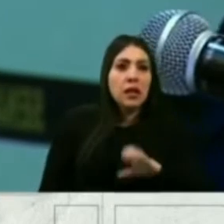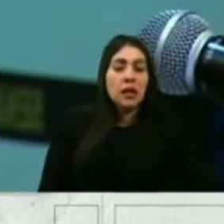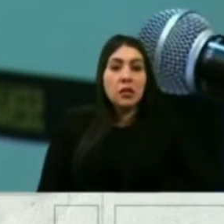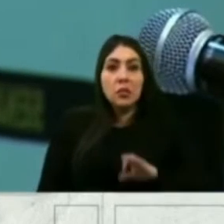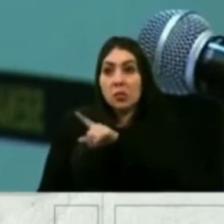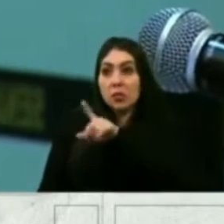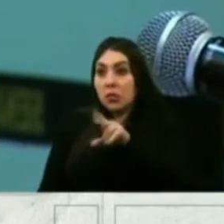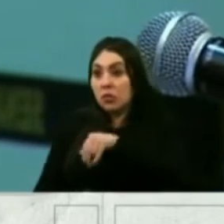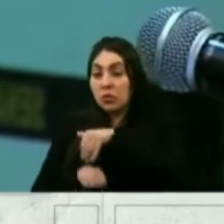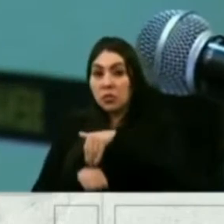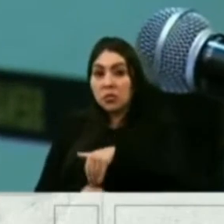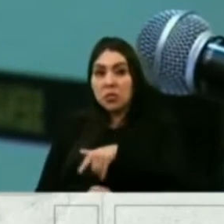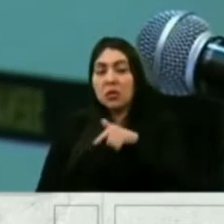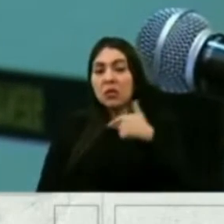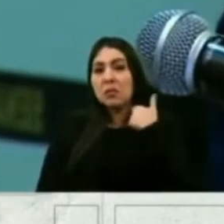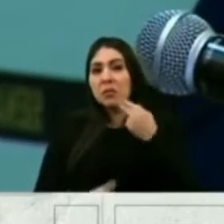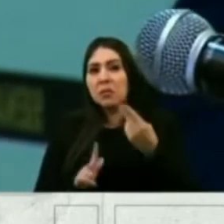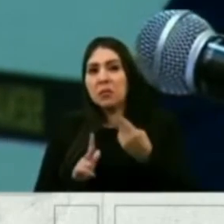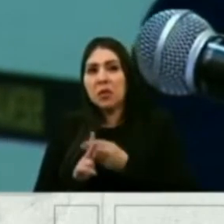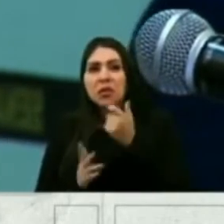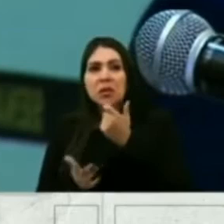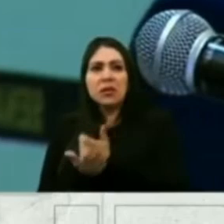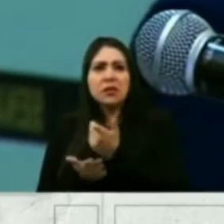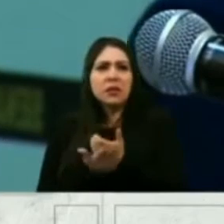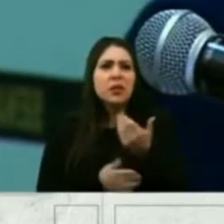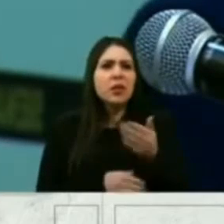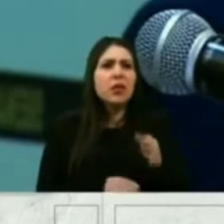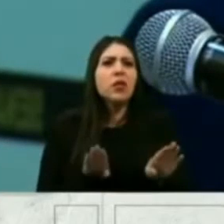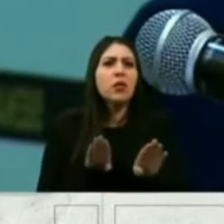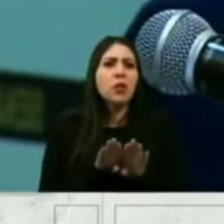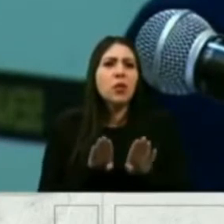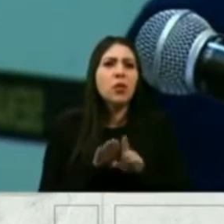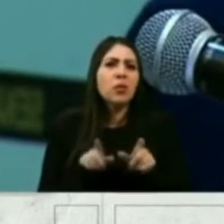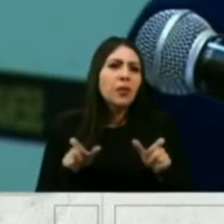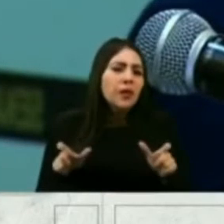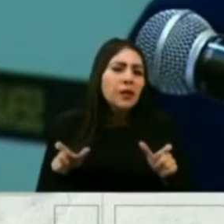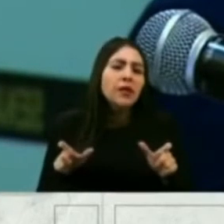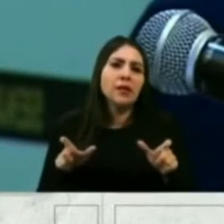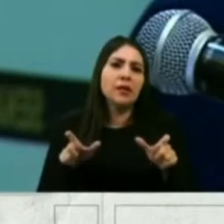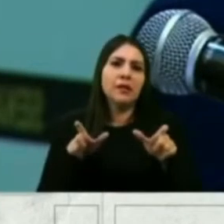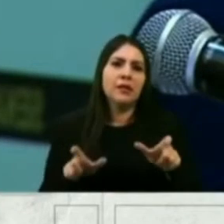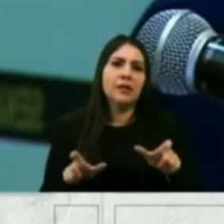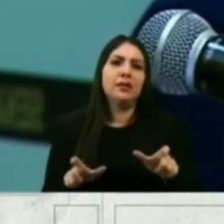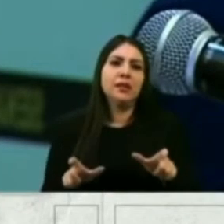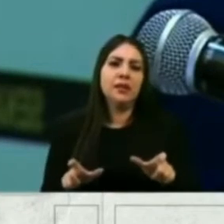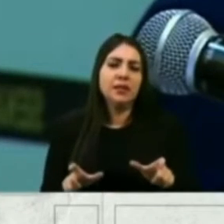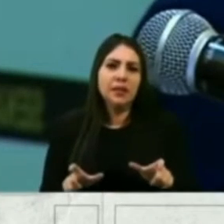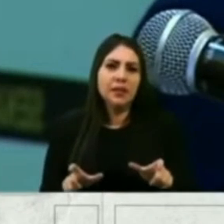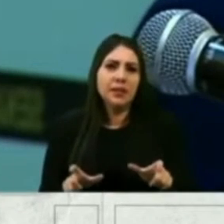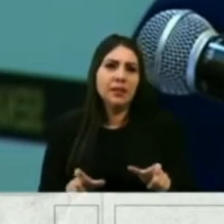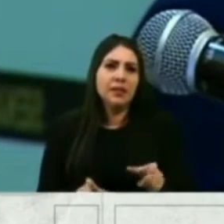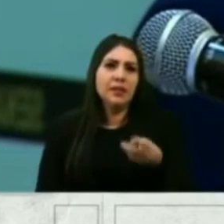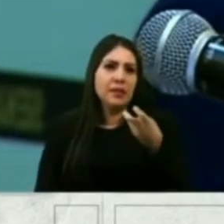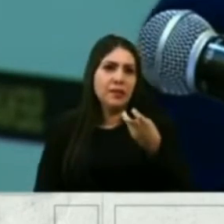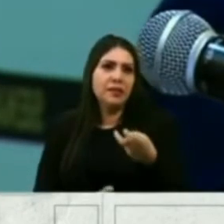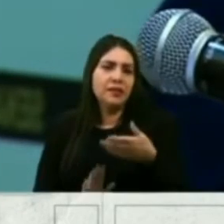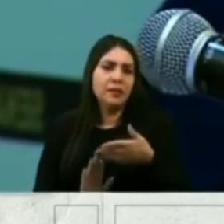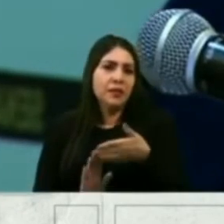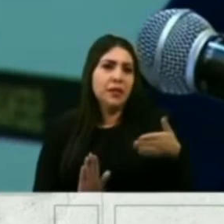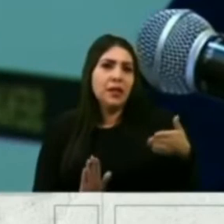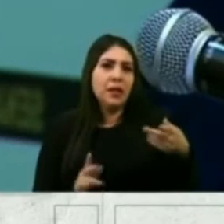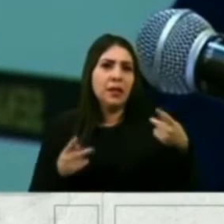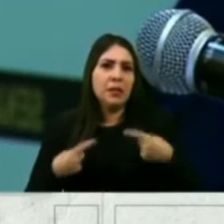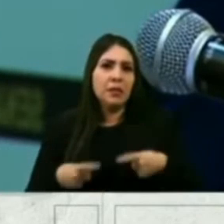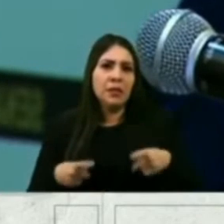los extorsiona. ¿Cómo vamos a blindar este proceso donde la gente